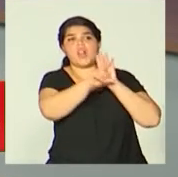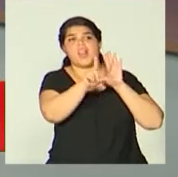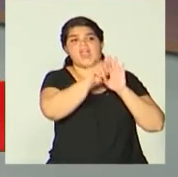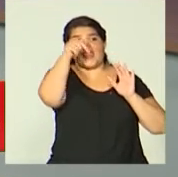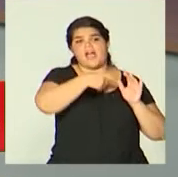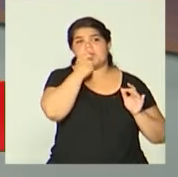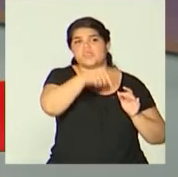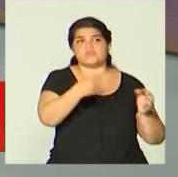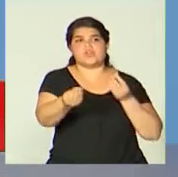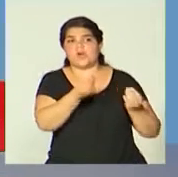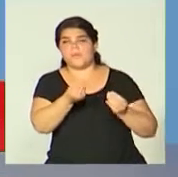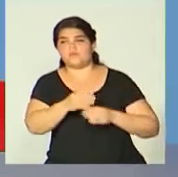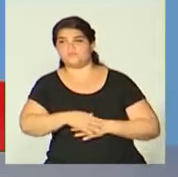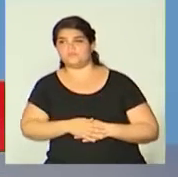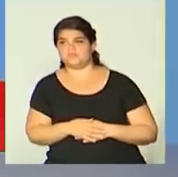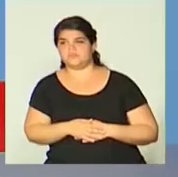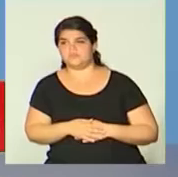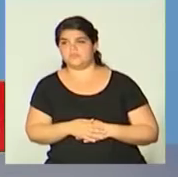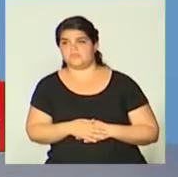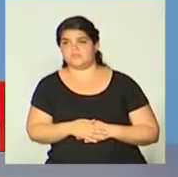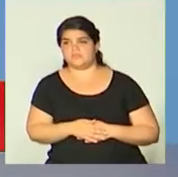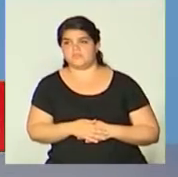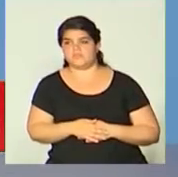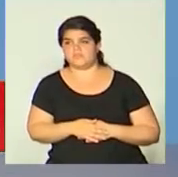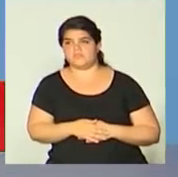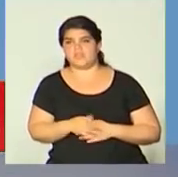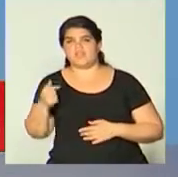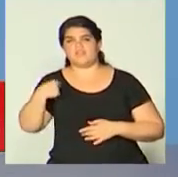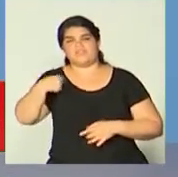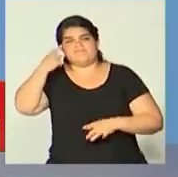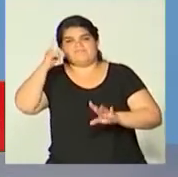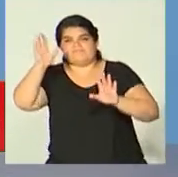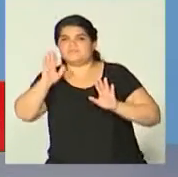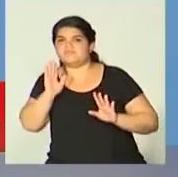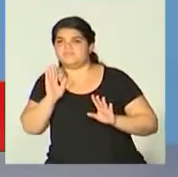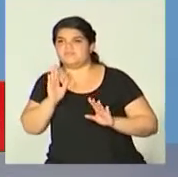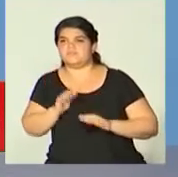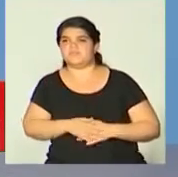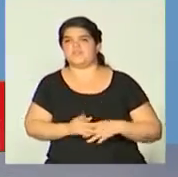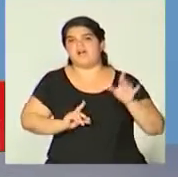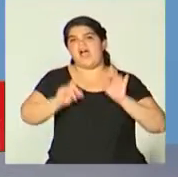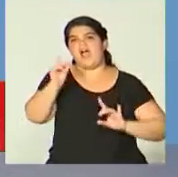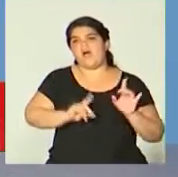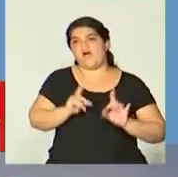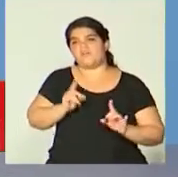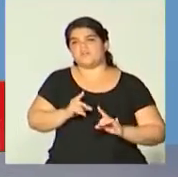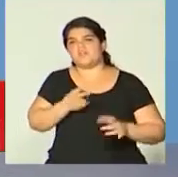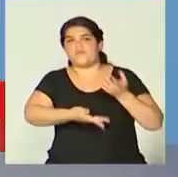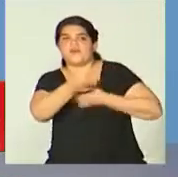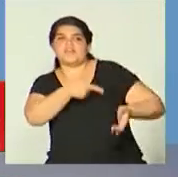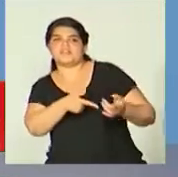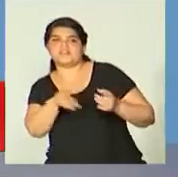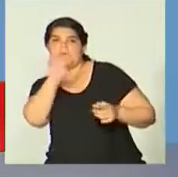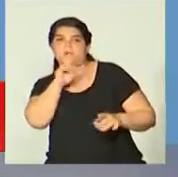en la provincia de mendoza porque podemos enmarcarlo por ahí en que de repente hubo como una cuestión media de está de moda hablar de la violencia de las mujeres